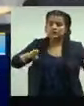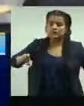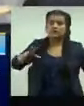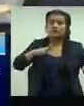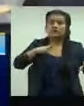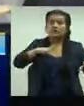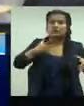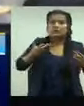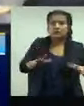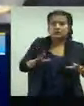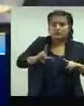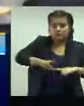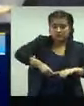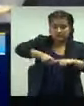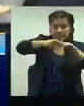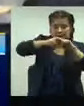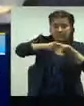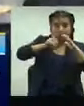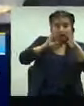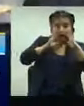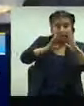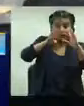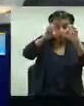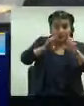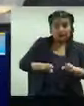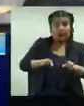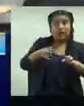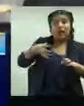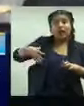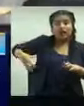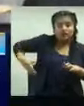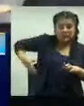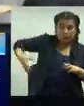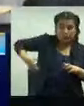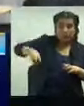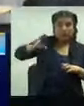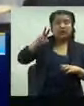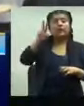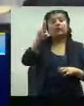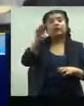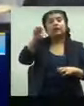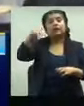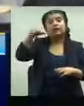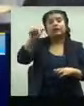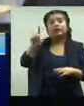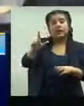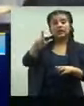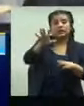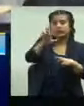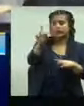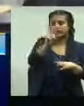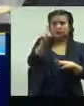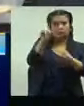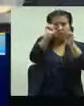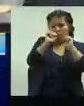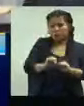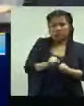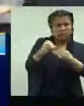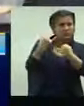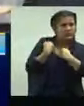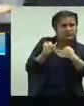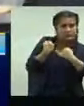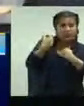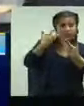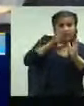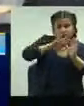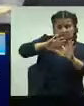de déficit para darle atención al enfermo renal, que es una enfermedad que no podemos ser irresponsable de